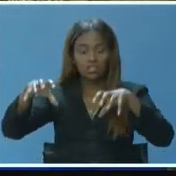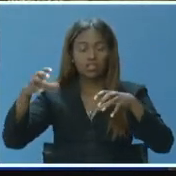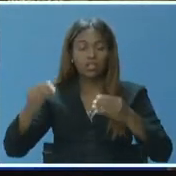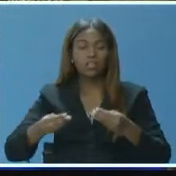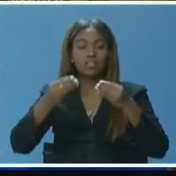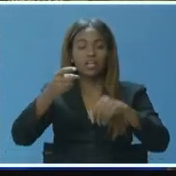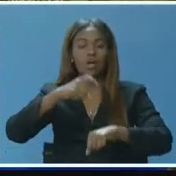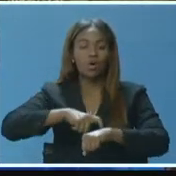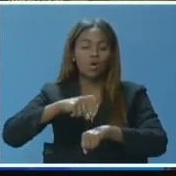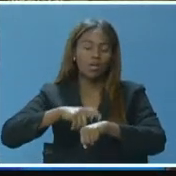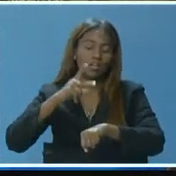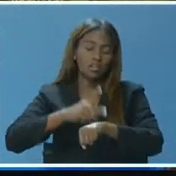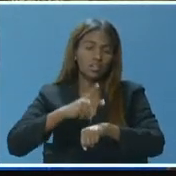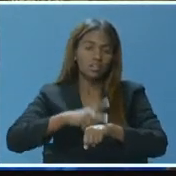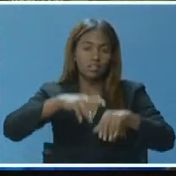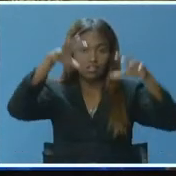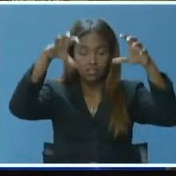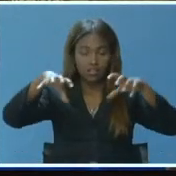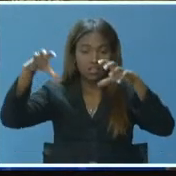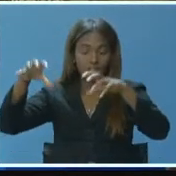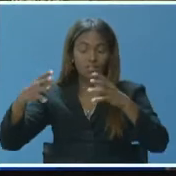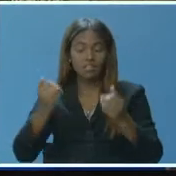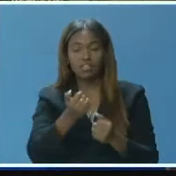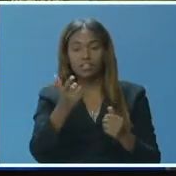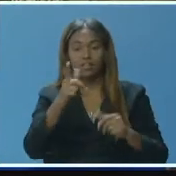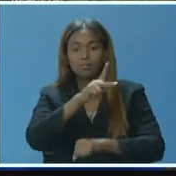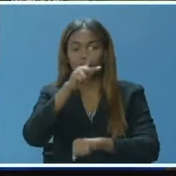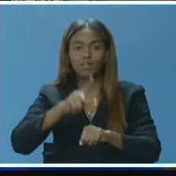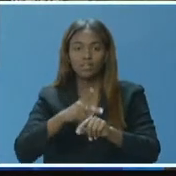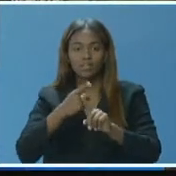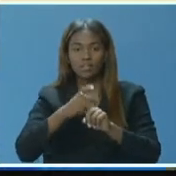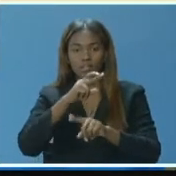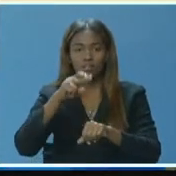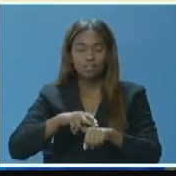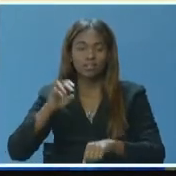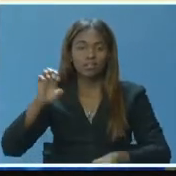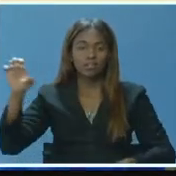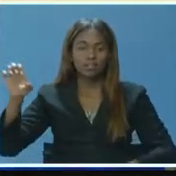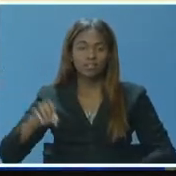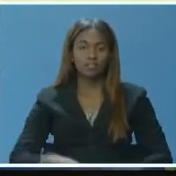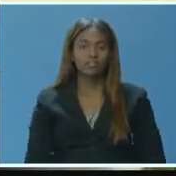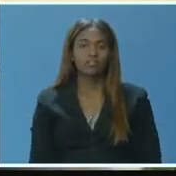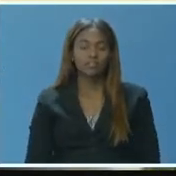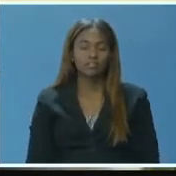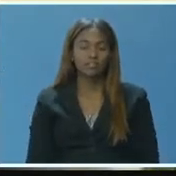en horas matutinas aguaceros locales en algunas provincias del este.